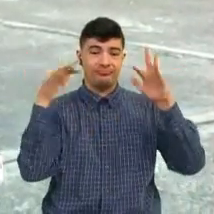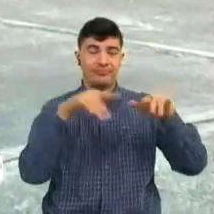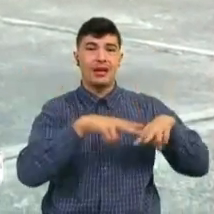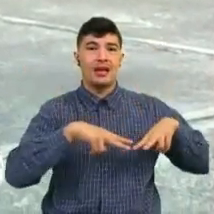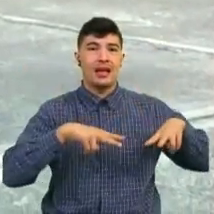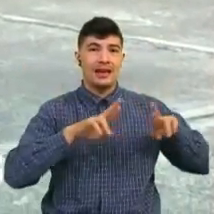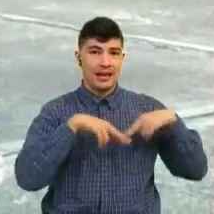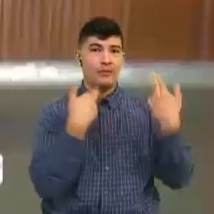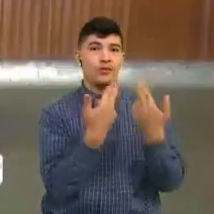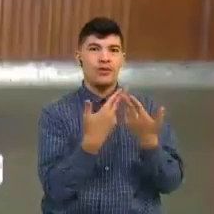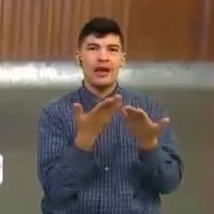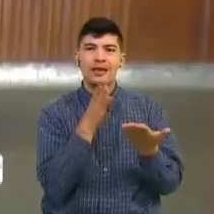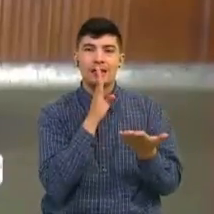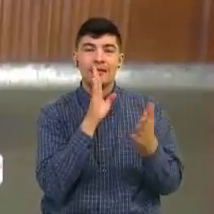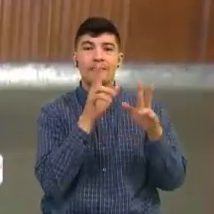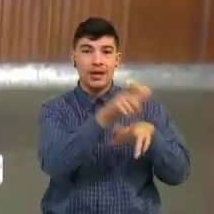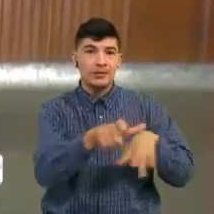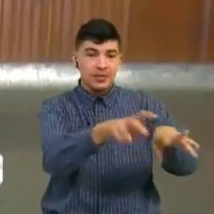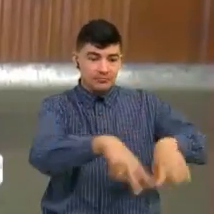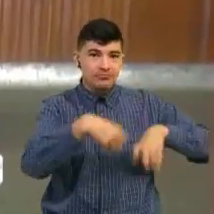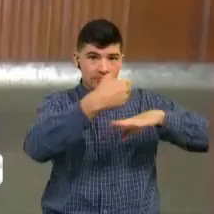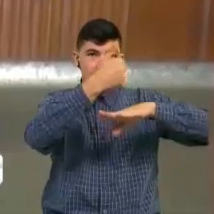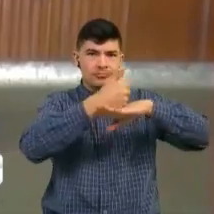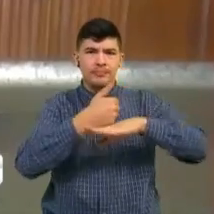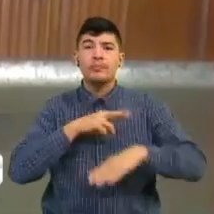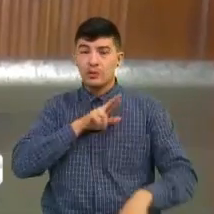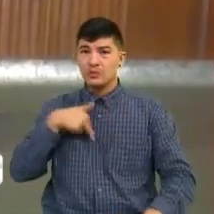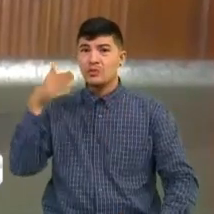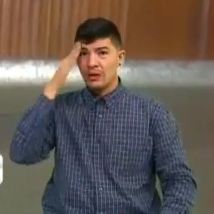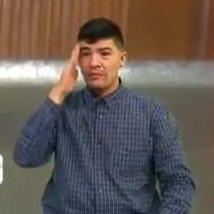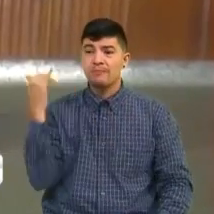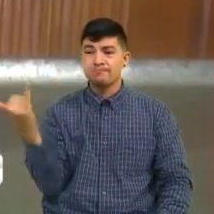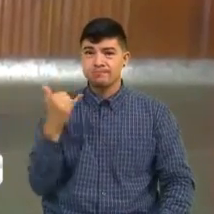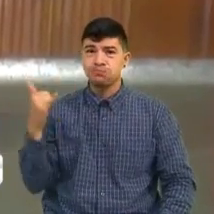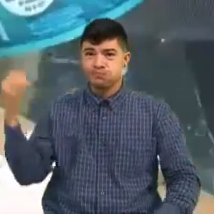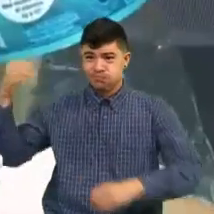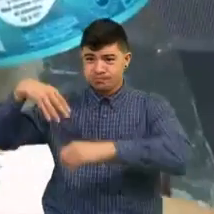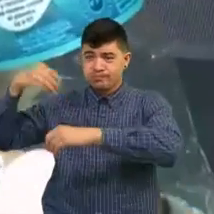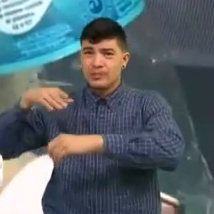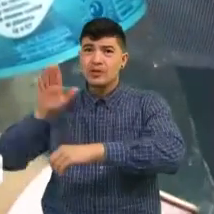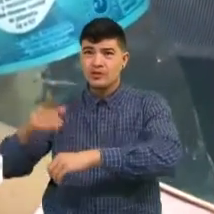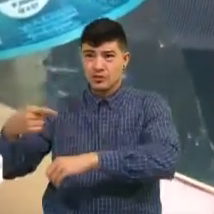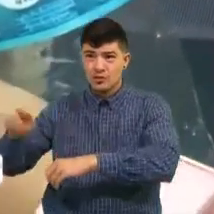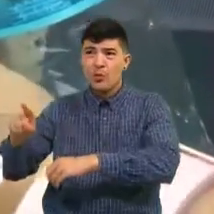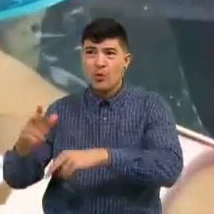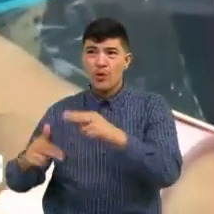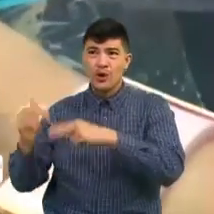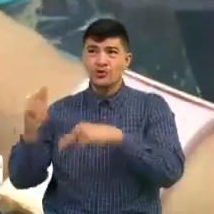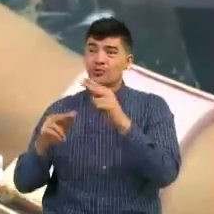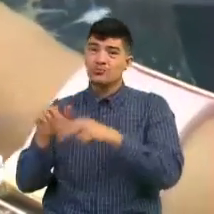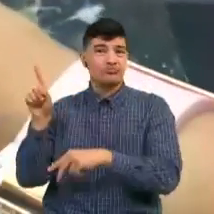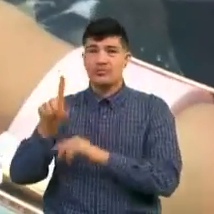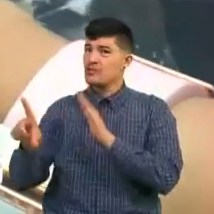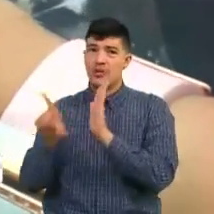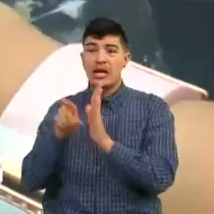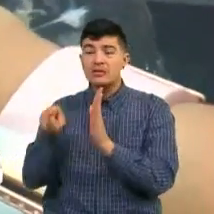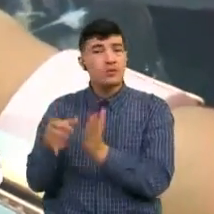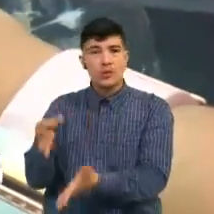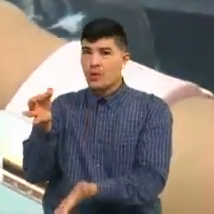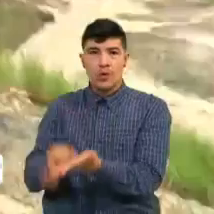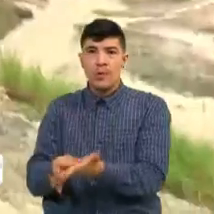Bella Hija del Sol. Sabemos que este relleno sanitario desde la construcción fue ilegal porque no cumplía con